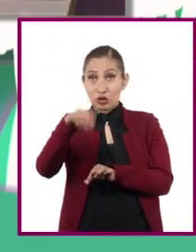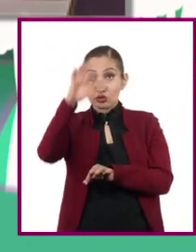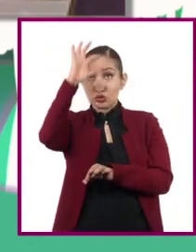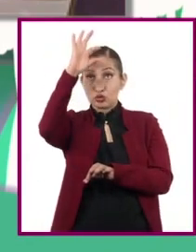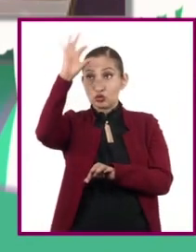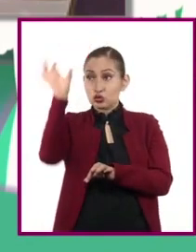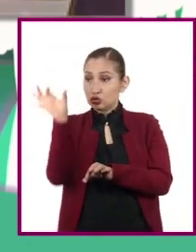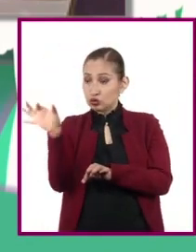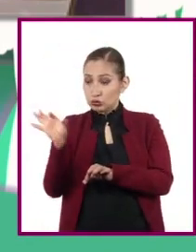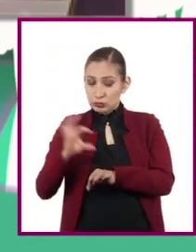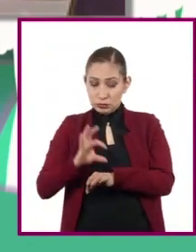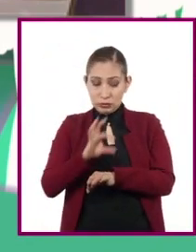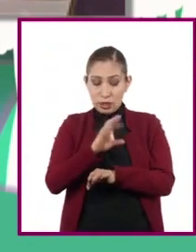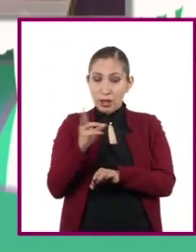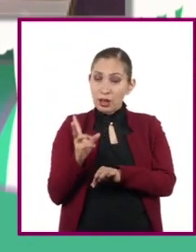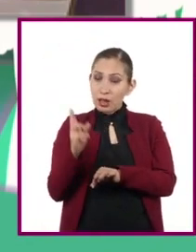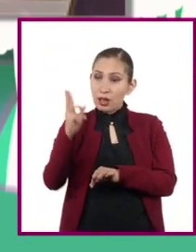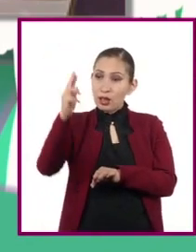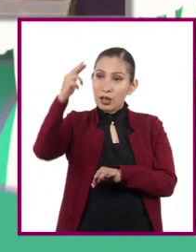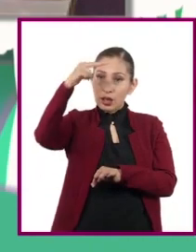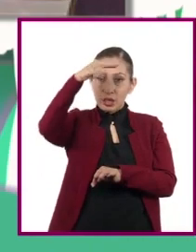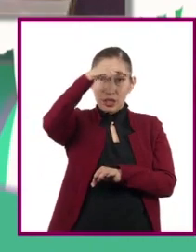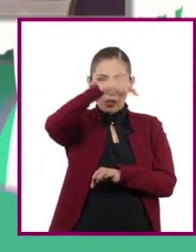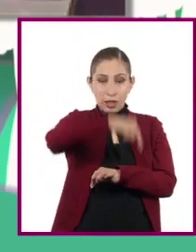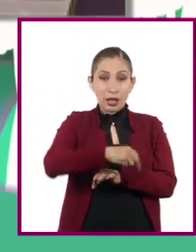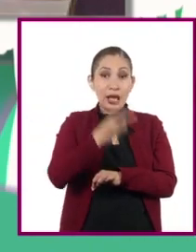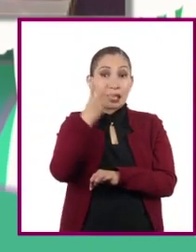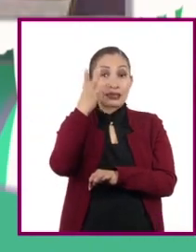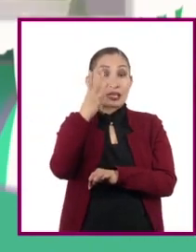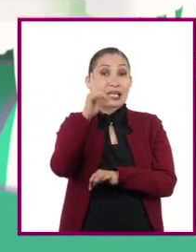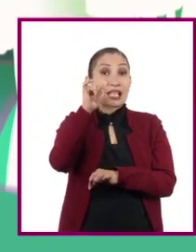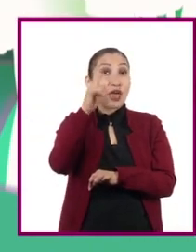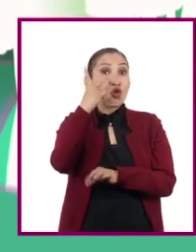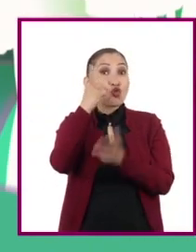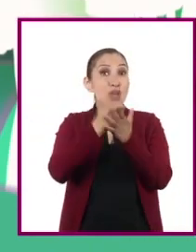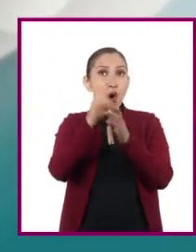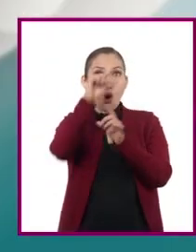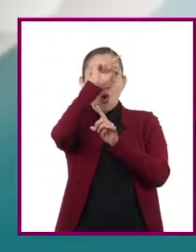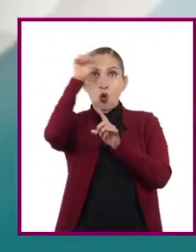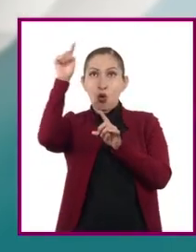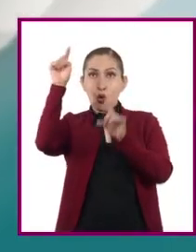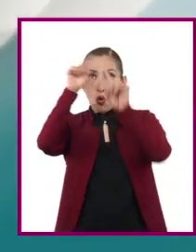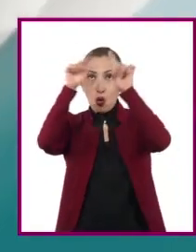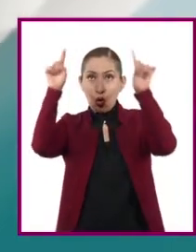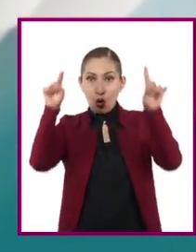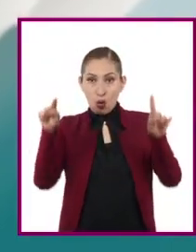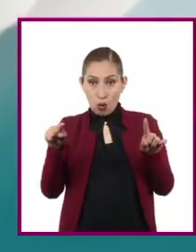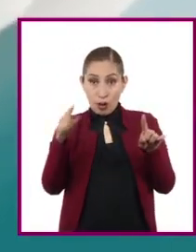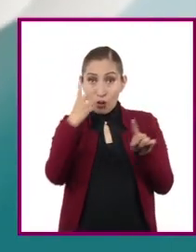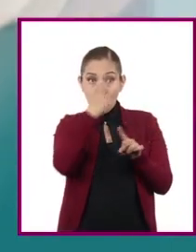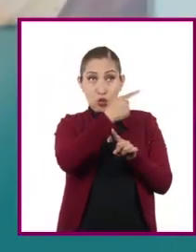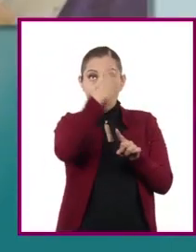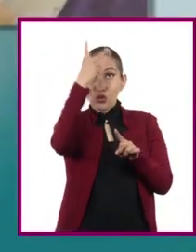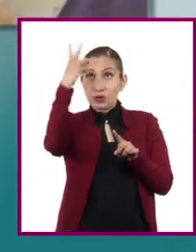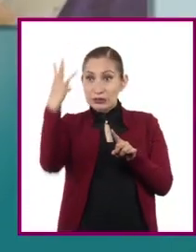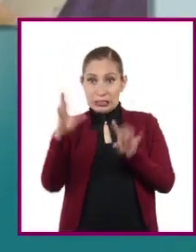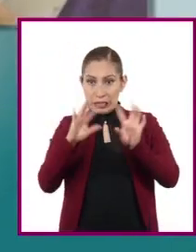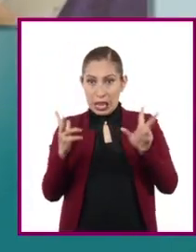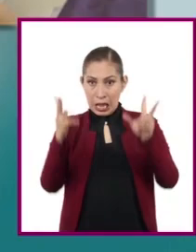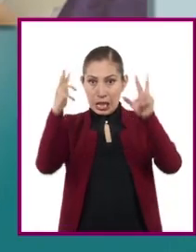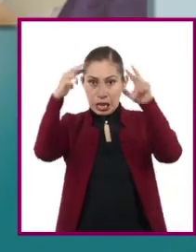aproximadamente y recorten solo 3 lados del rectángulo. Forren el interior de la